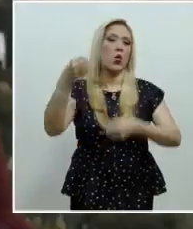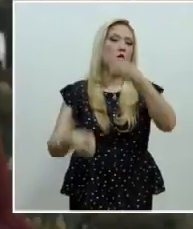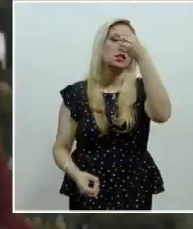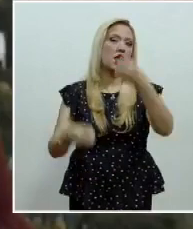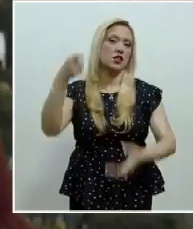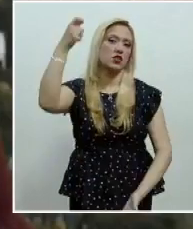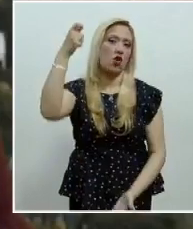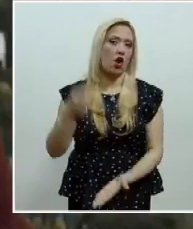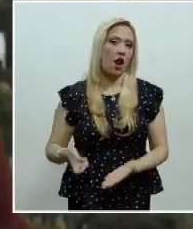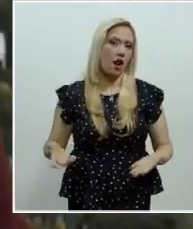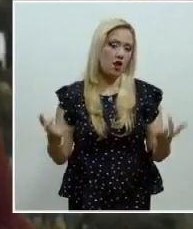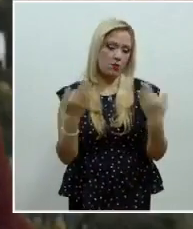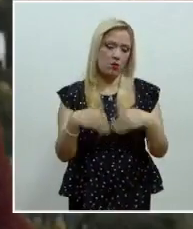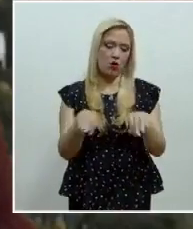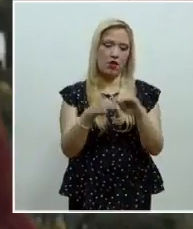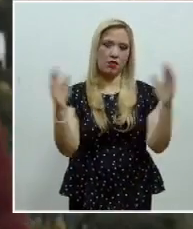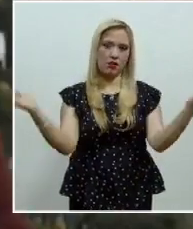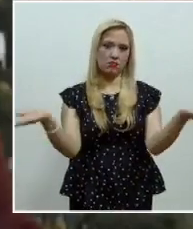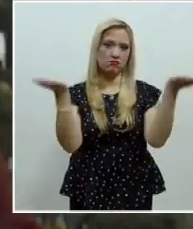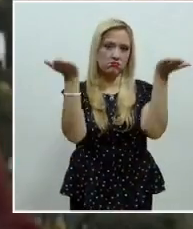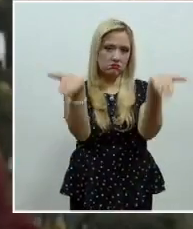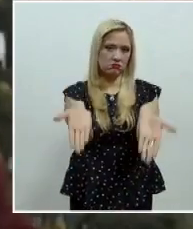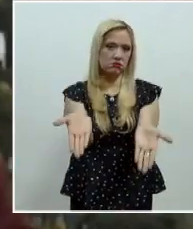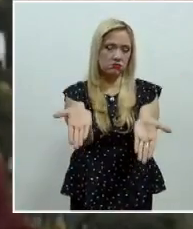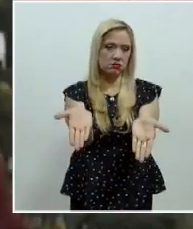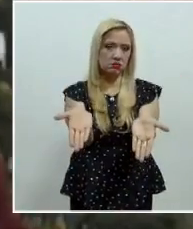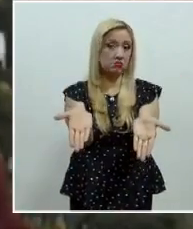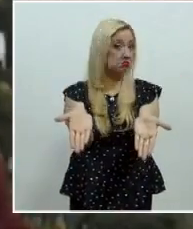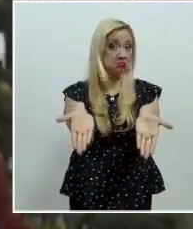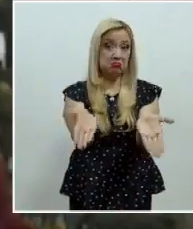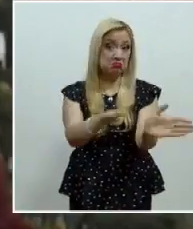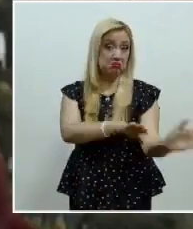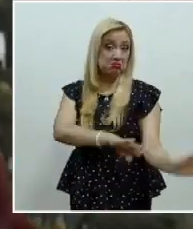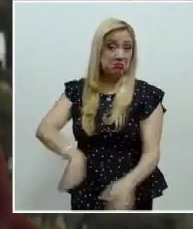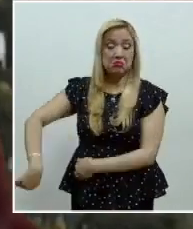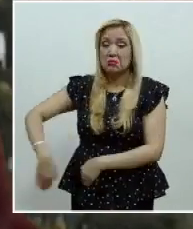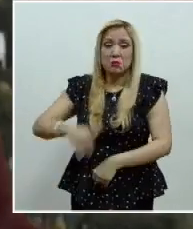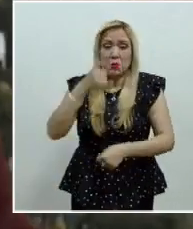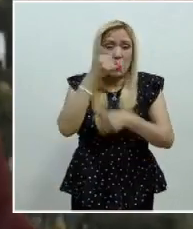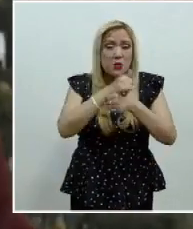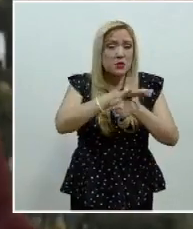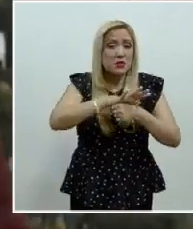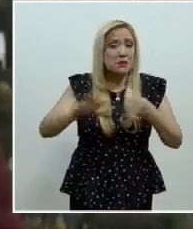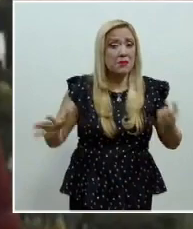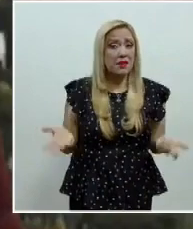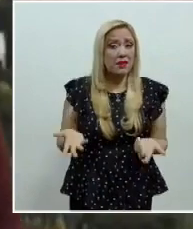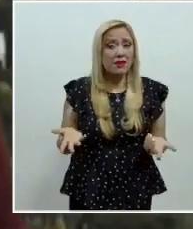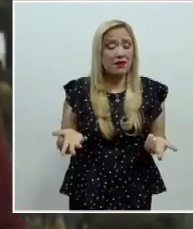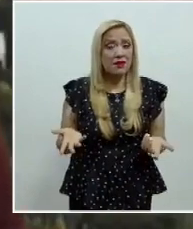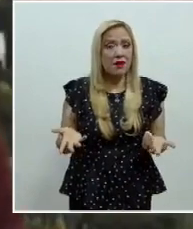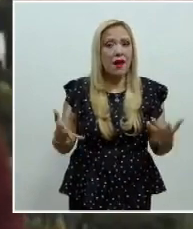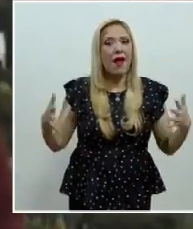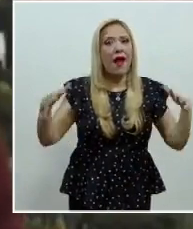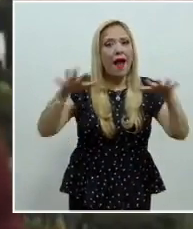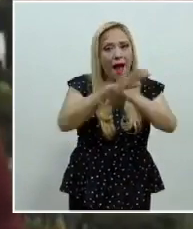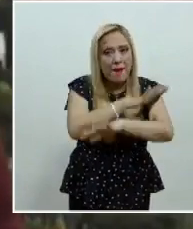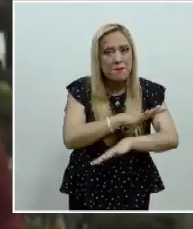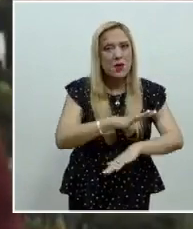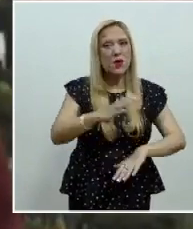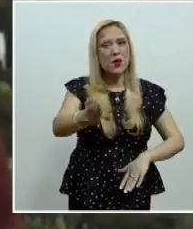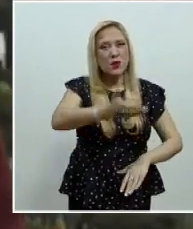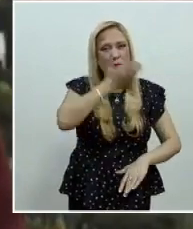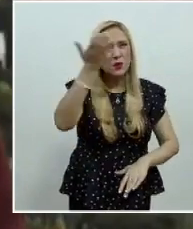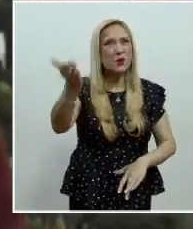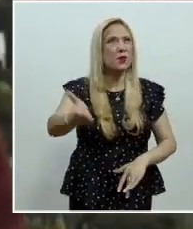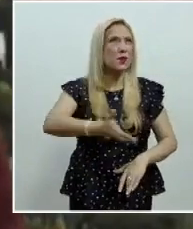es pues vital en estos temas, ¿no? De otra manera es imposible lograr este cambio estructural